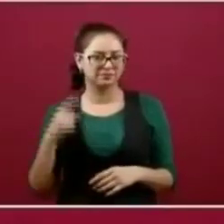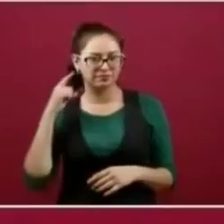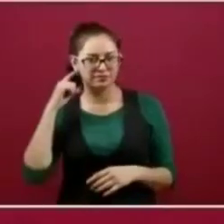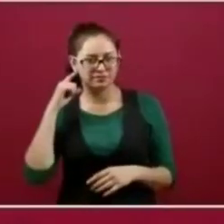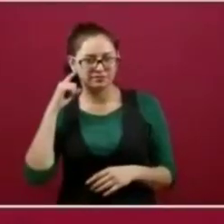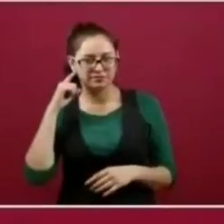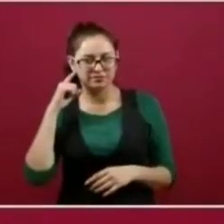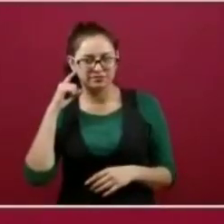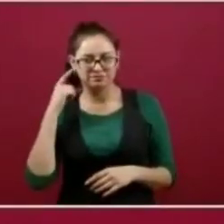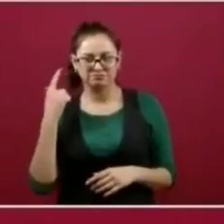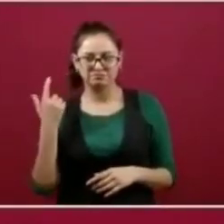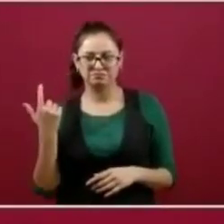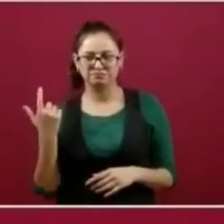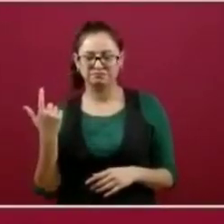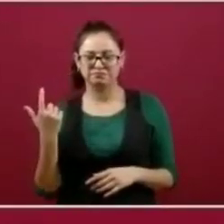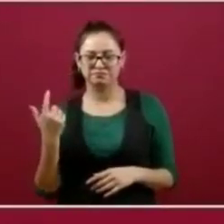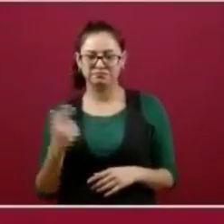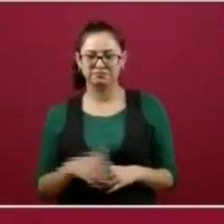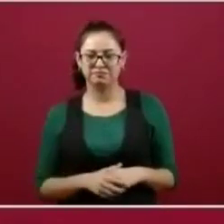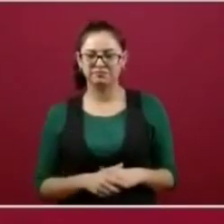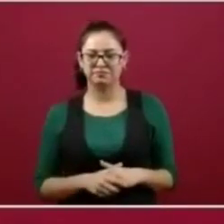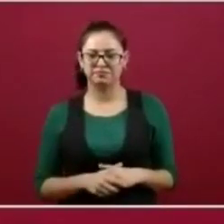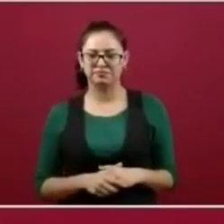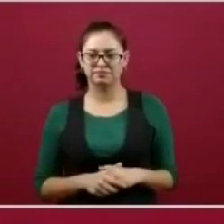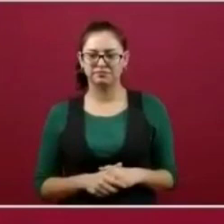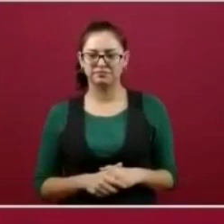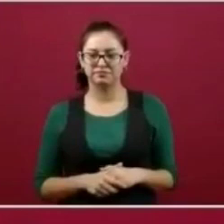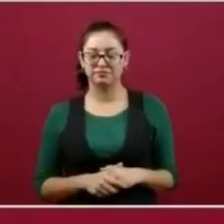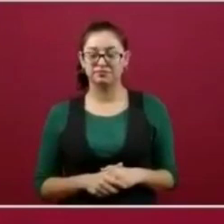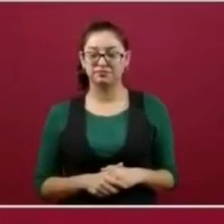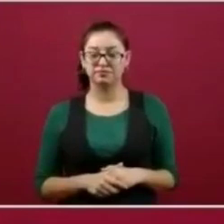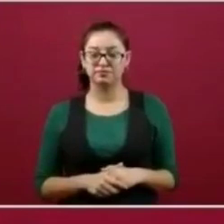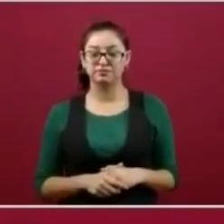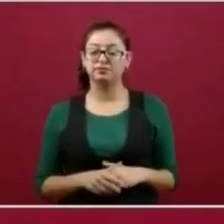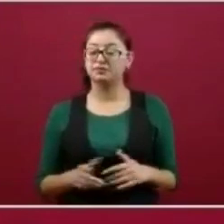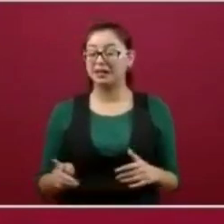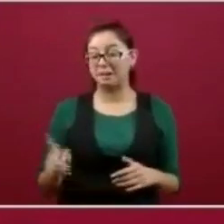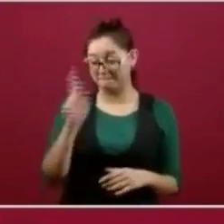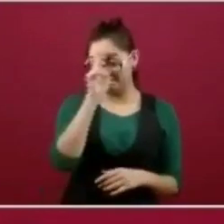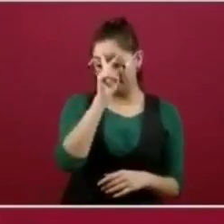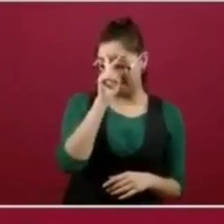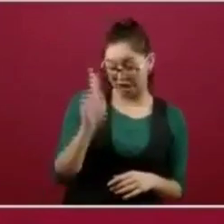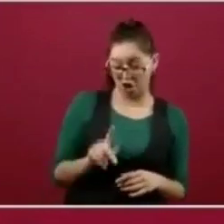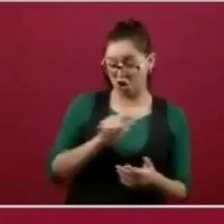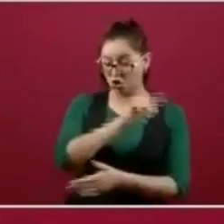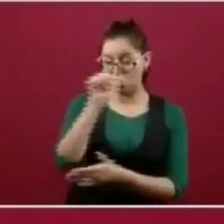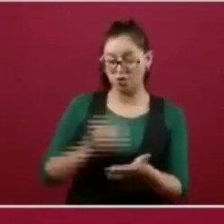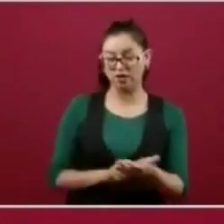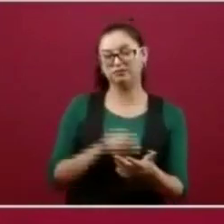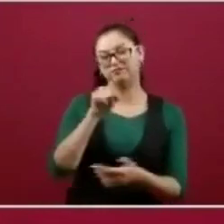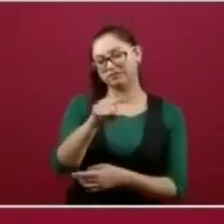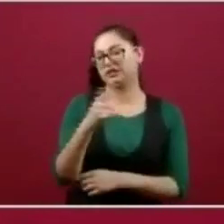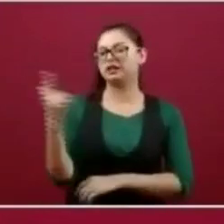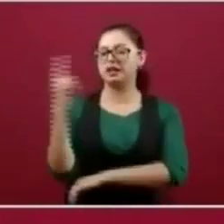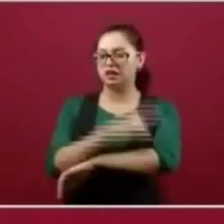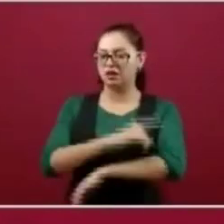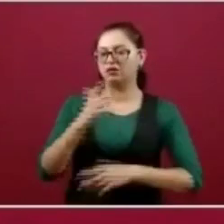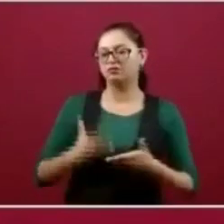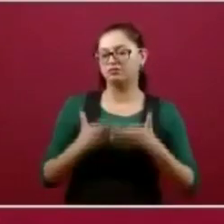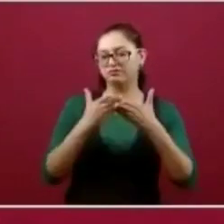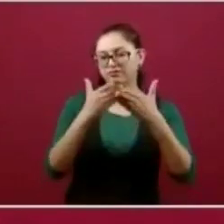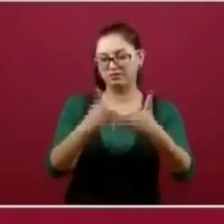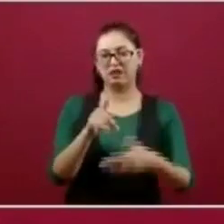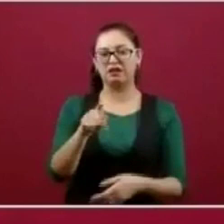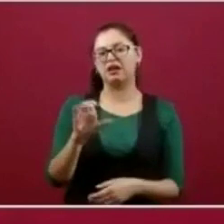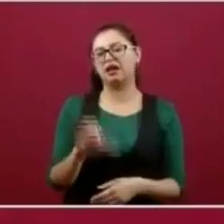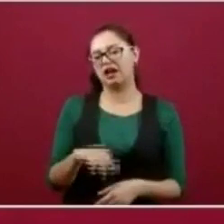las en todo lo que son, sobre todo los puertos de entrada. Uno de los principales, desde luego, fue Cancún,